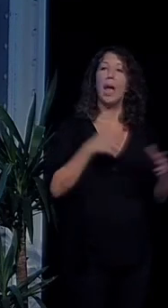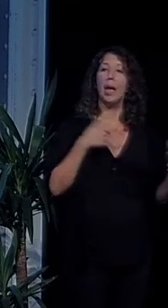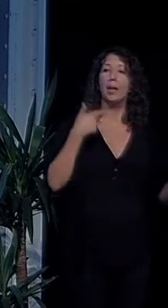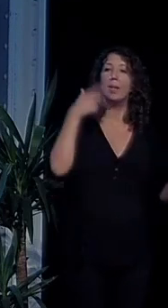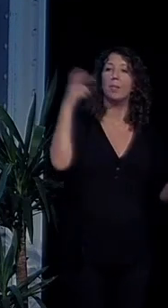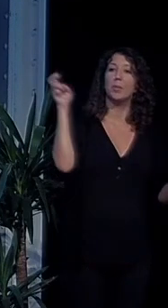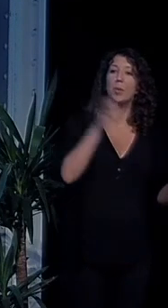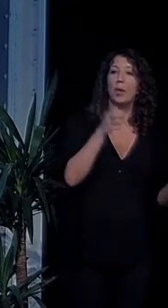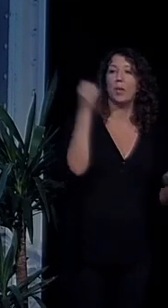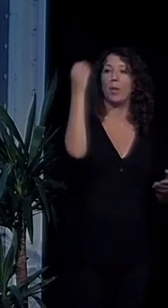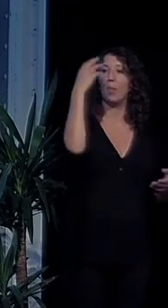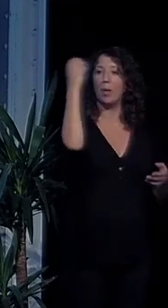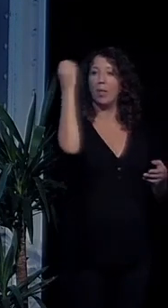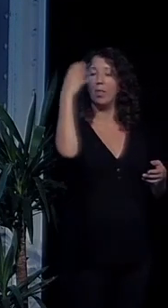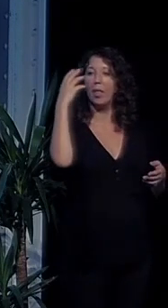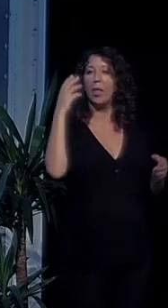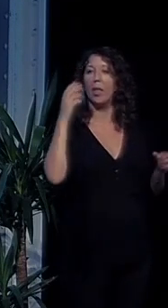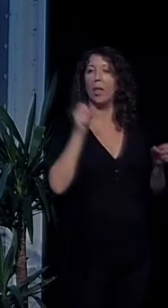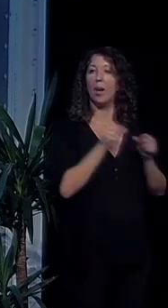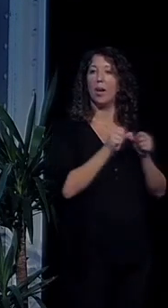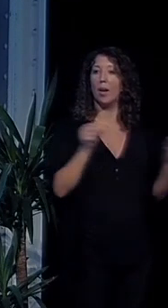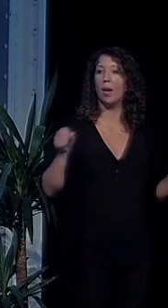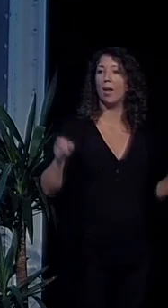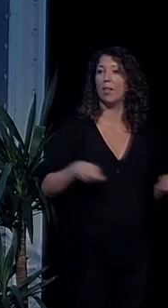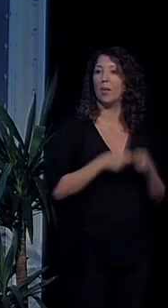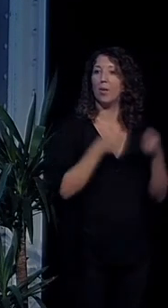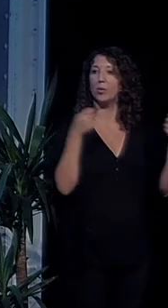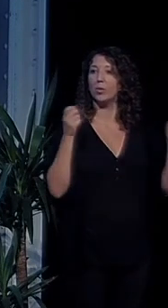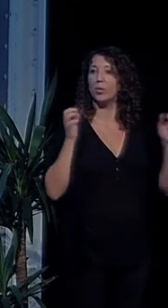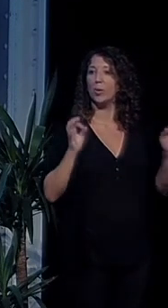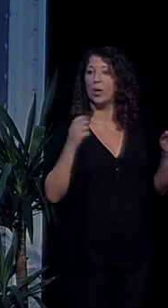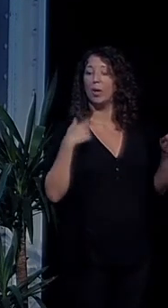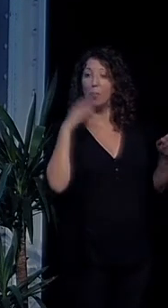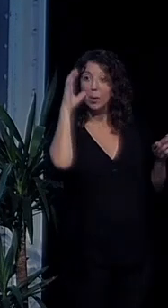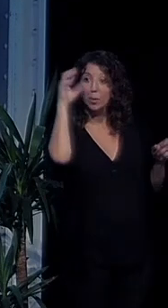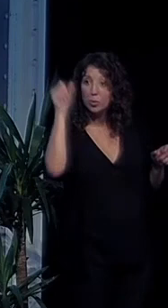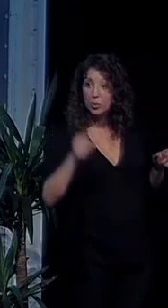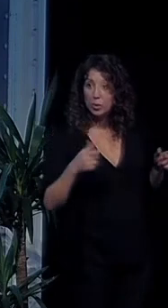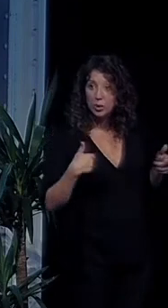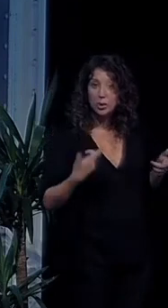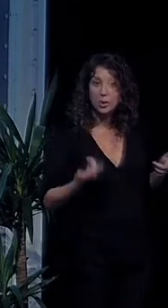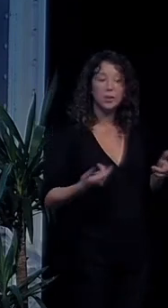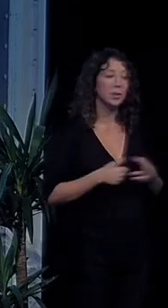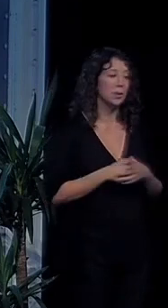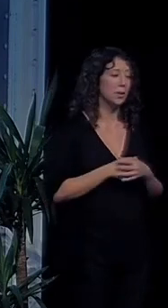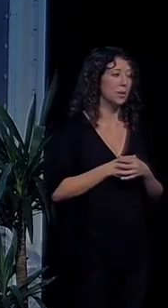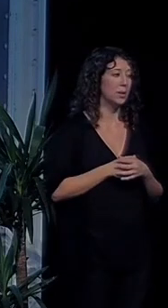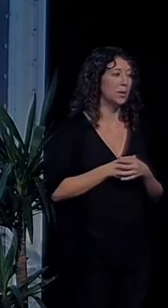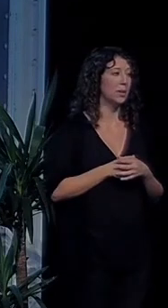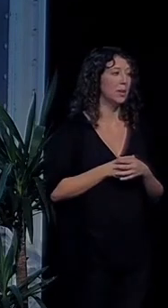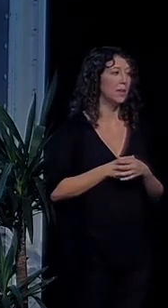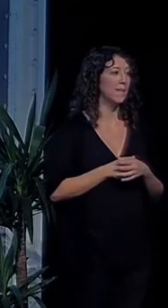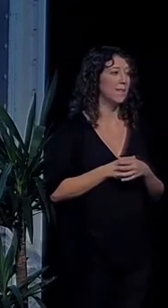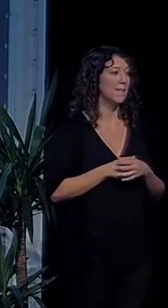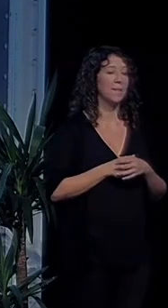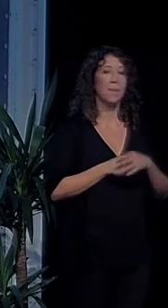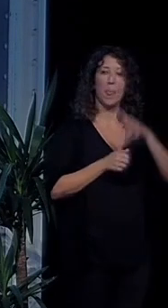No sé, siento que estás como enfadada. Que no, te estoy escuchando. Pero, no sé, creo que